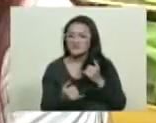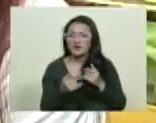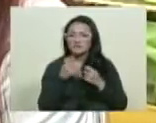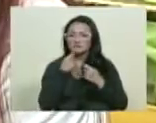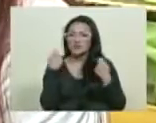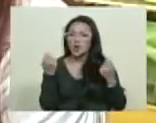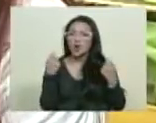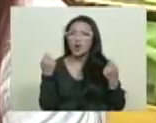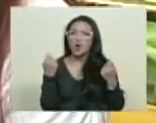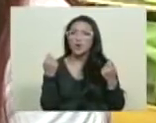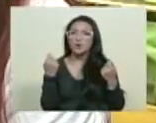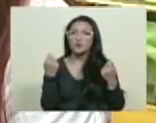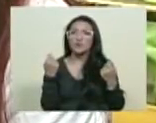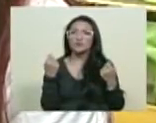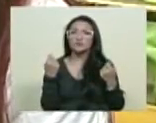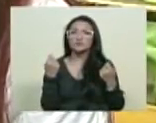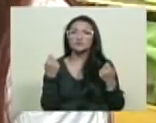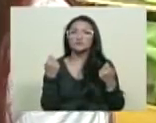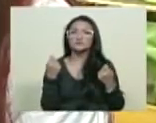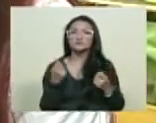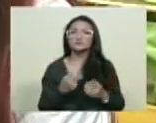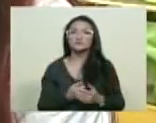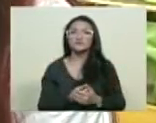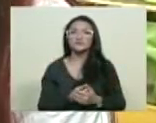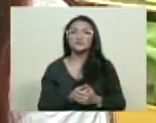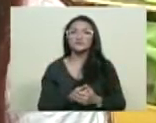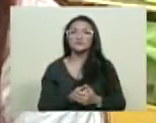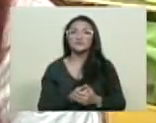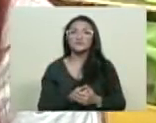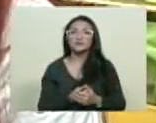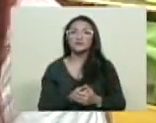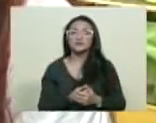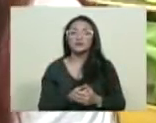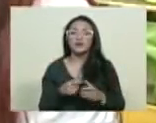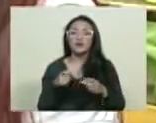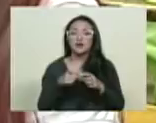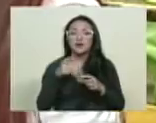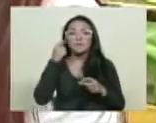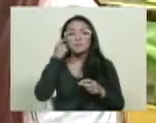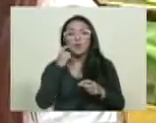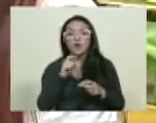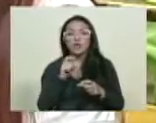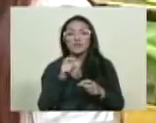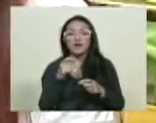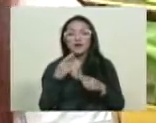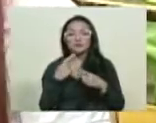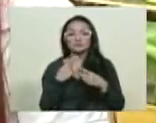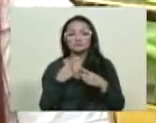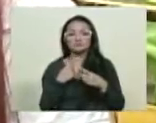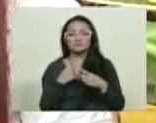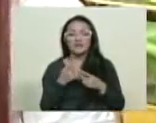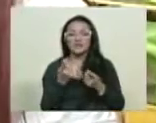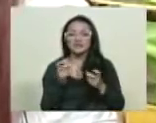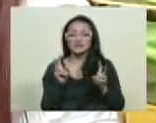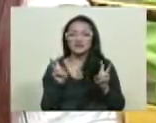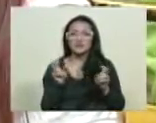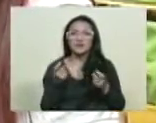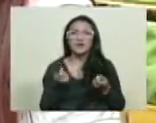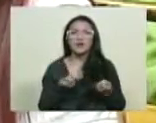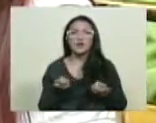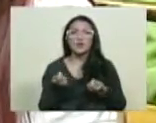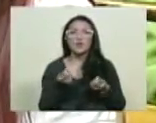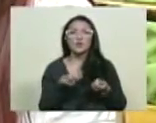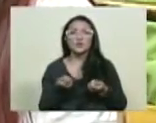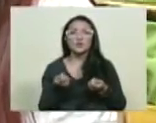anuncio también de su parte de colocar en marcha una cripto moneda en materia económica y